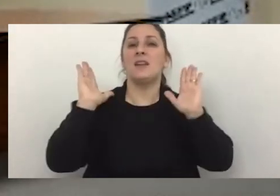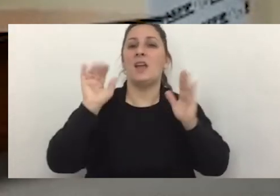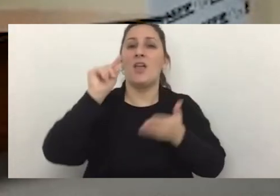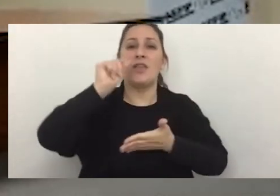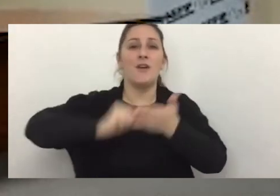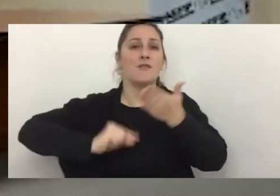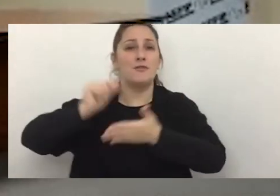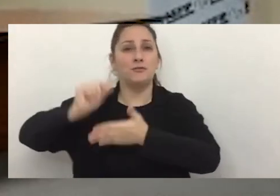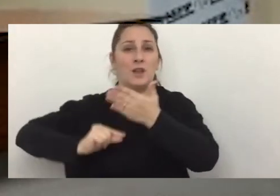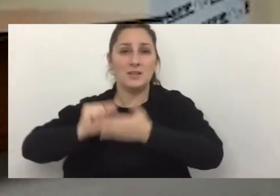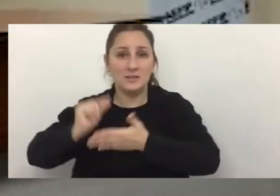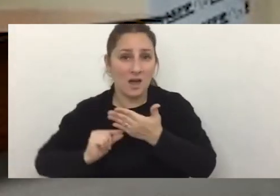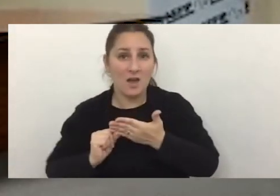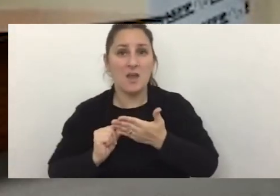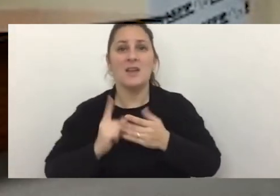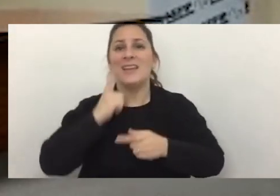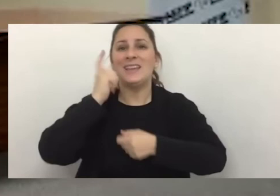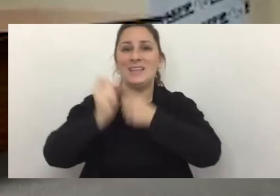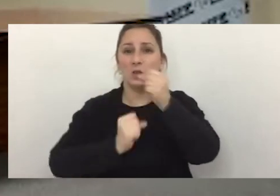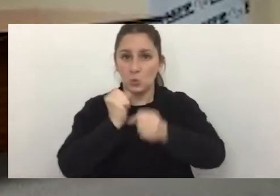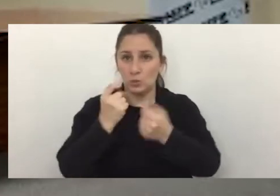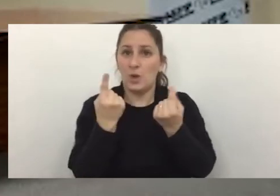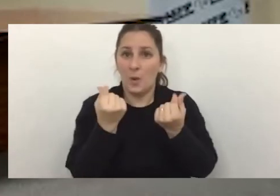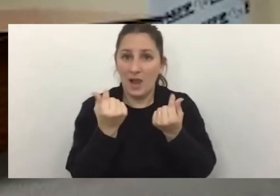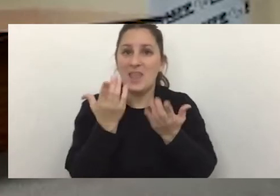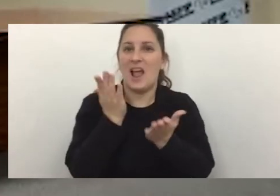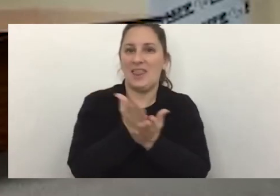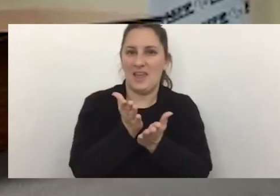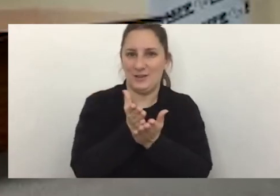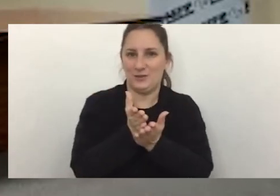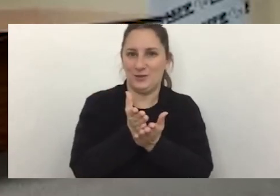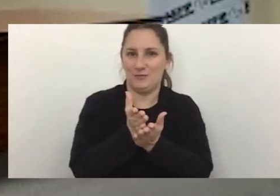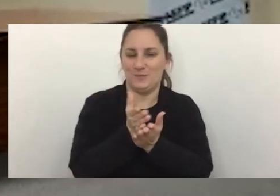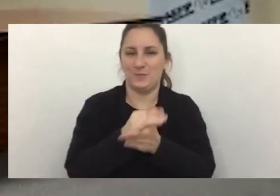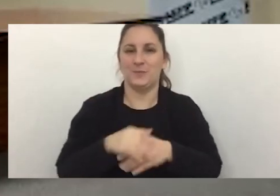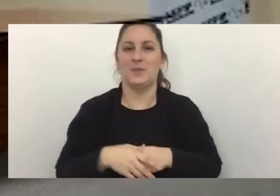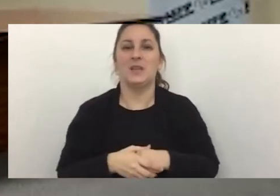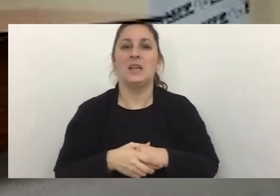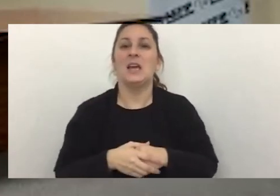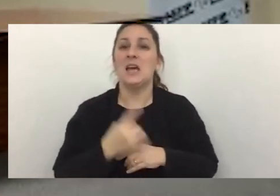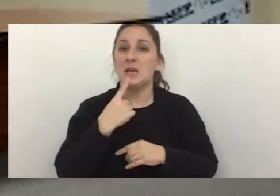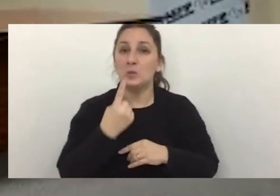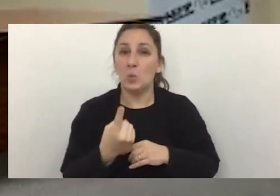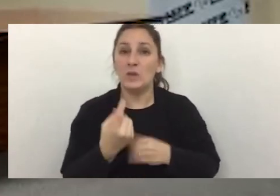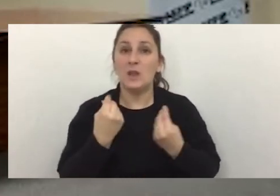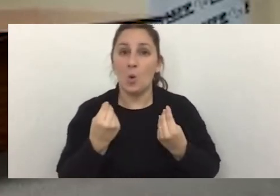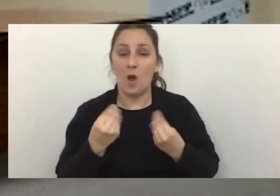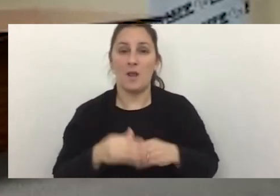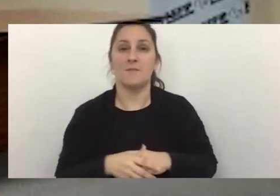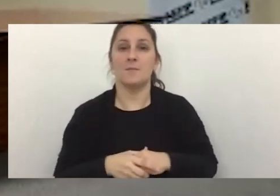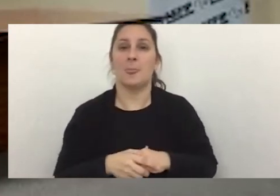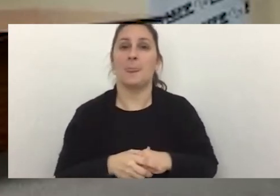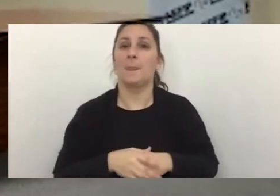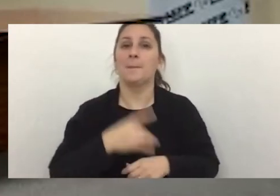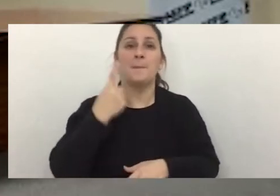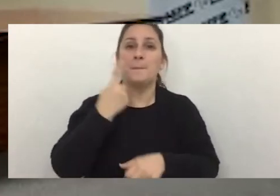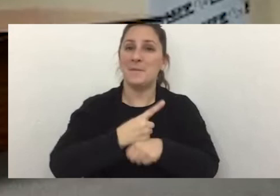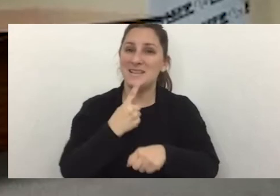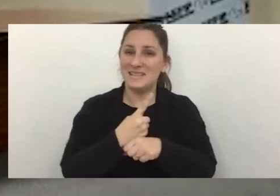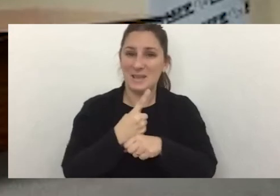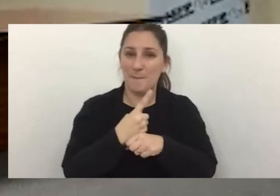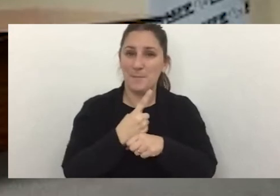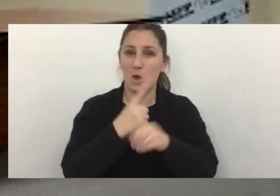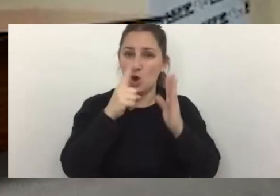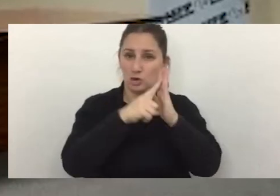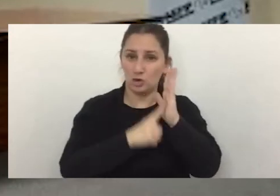de ejercer toda industria lícita y al derecho de propiedad. Y la respuesta fue, los principios de derechos humanos